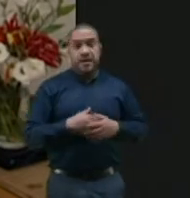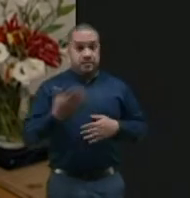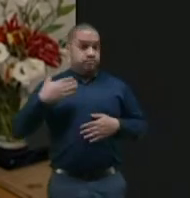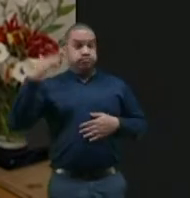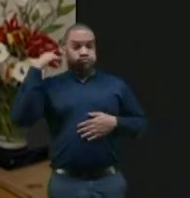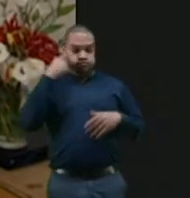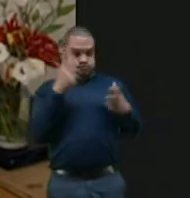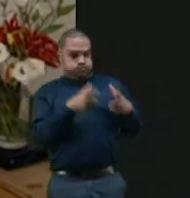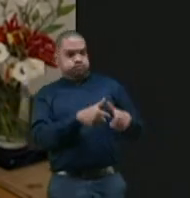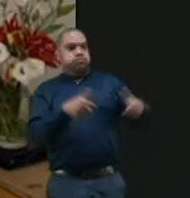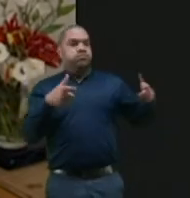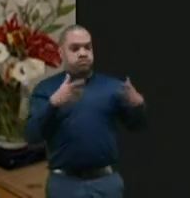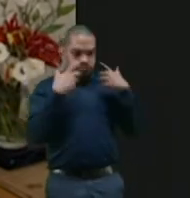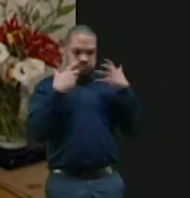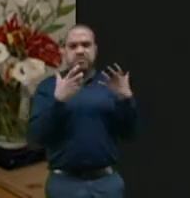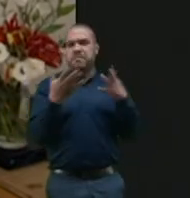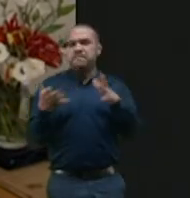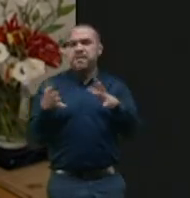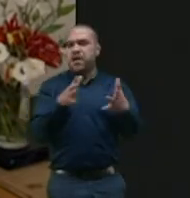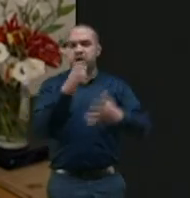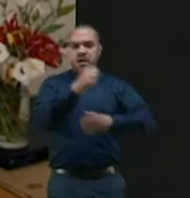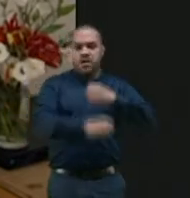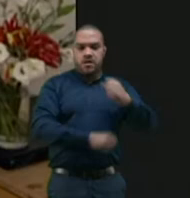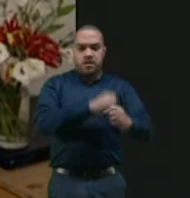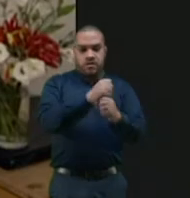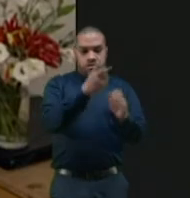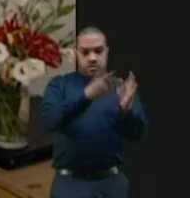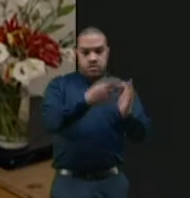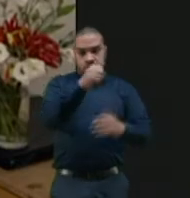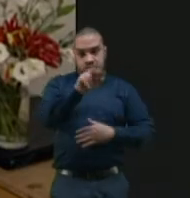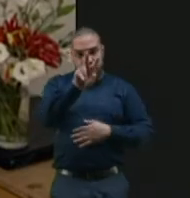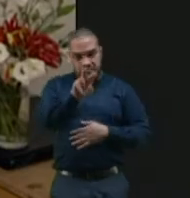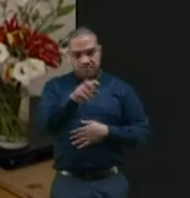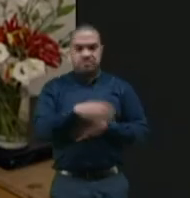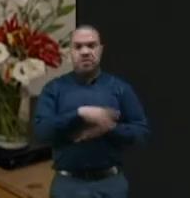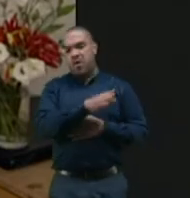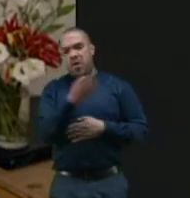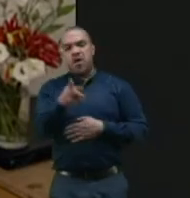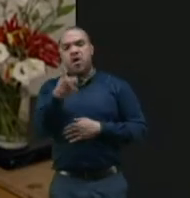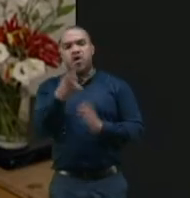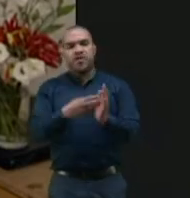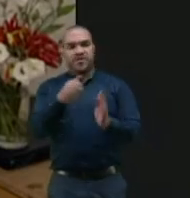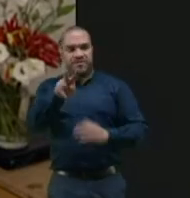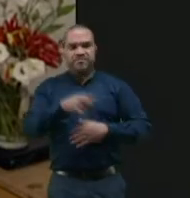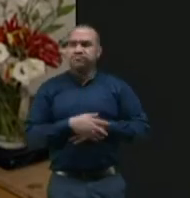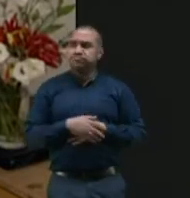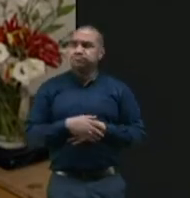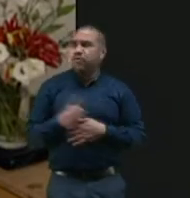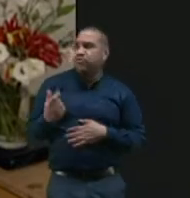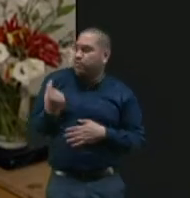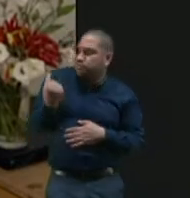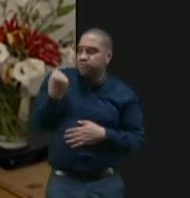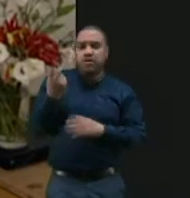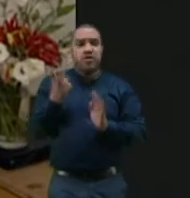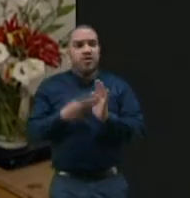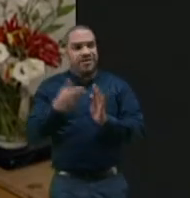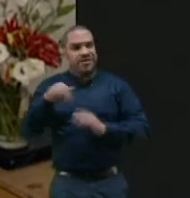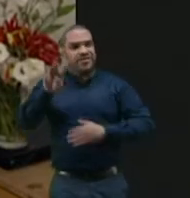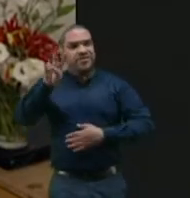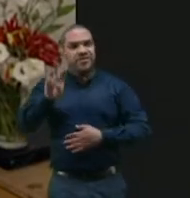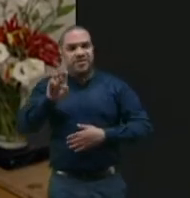ejemplo, 2017, otras 2012, la forma en la que lo conocemos, 2018 más o menos, otras